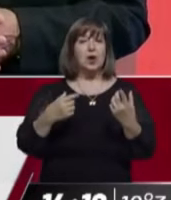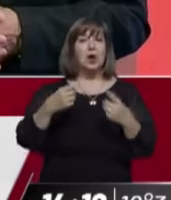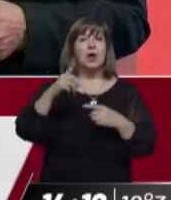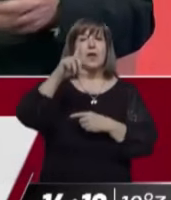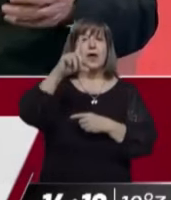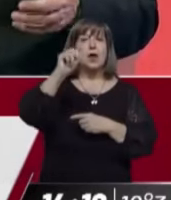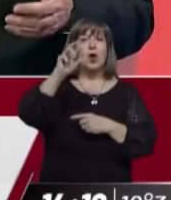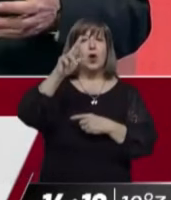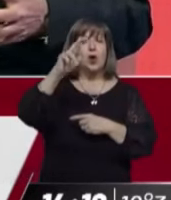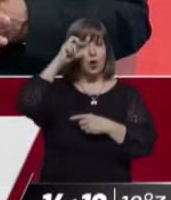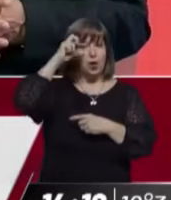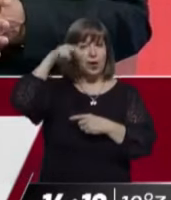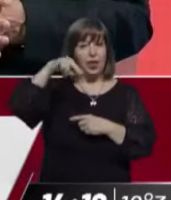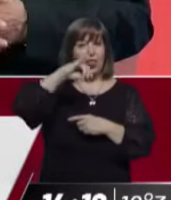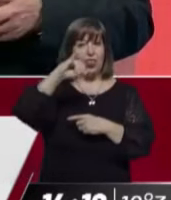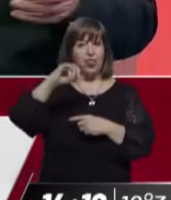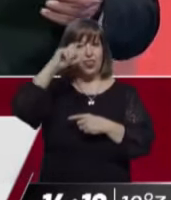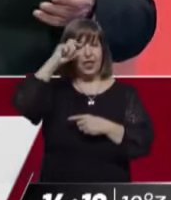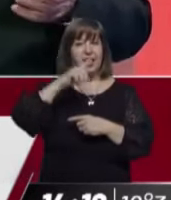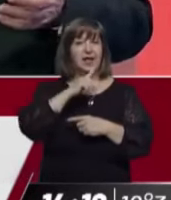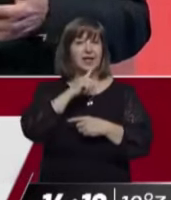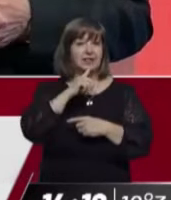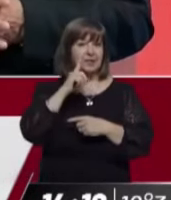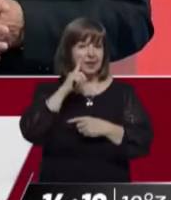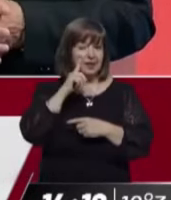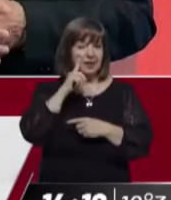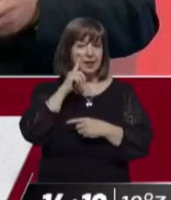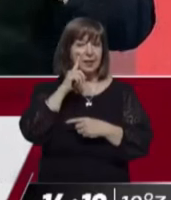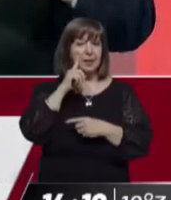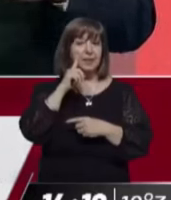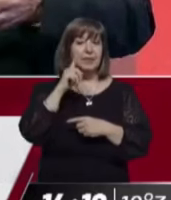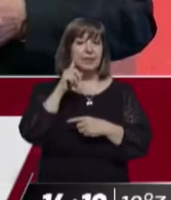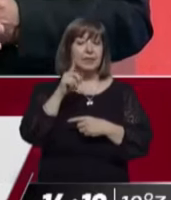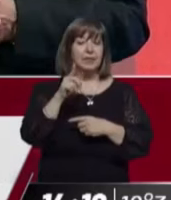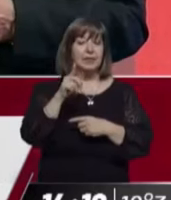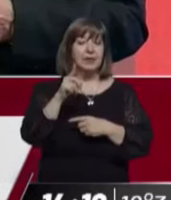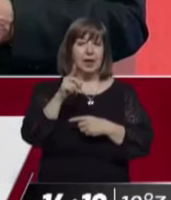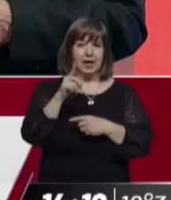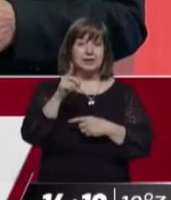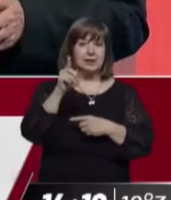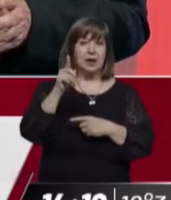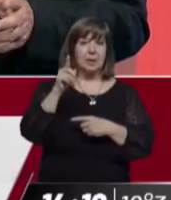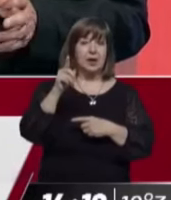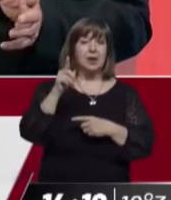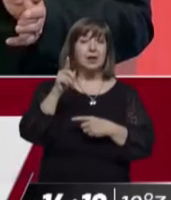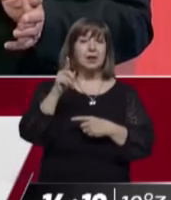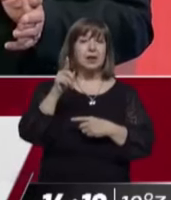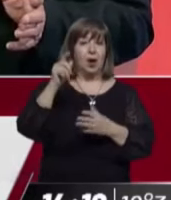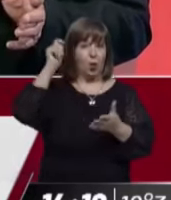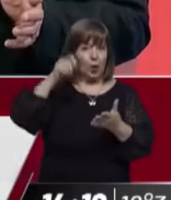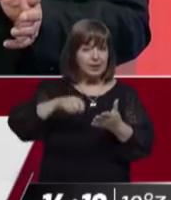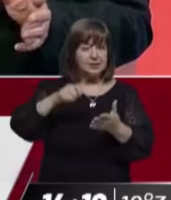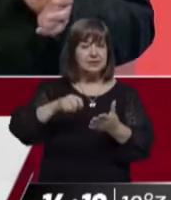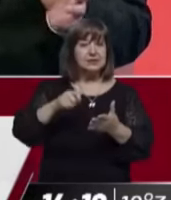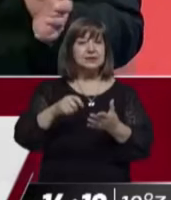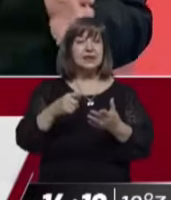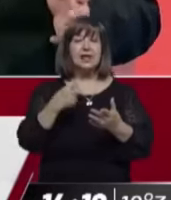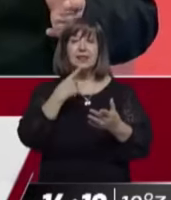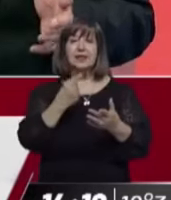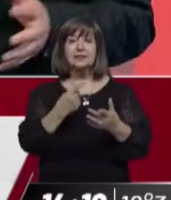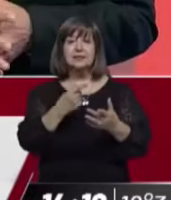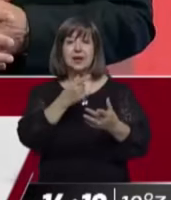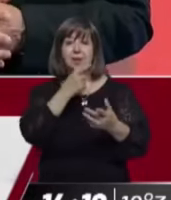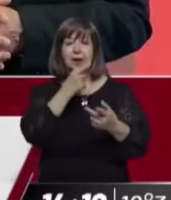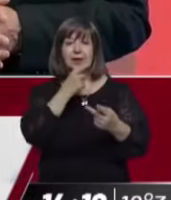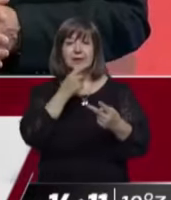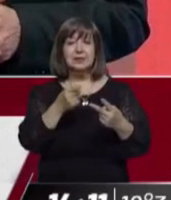Lorenzetti, que es un hombre fuerte, controvertido también, miembro de la Corte Suprema, que sería el que lo ha